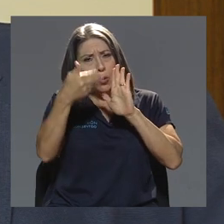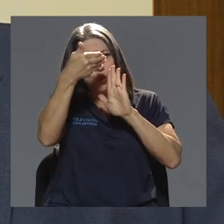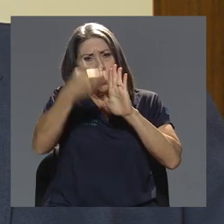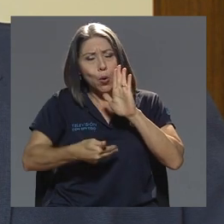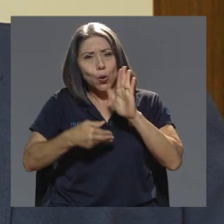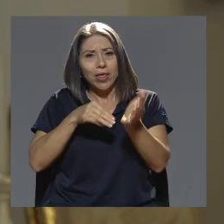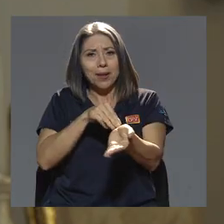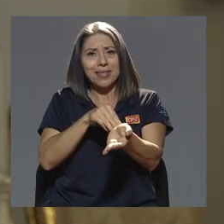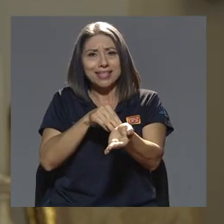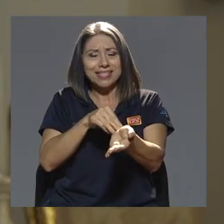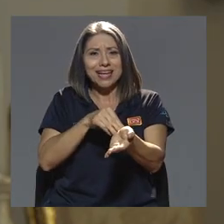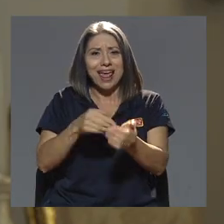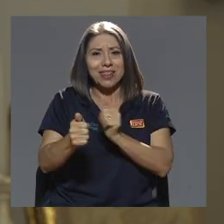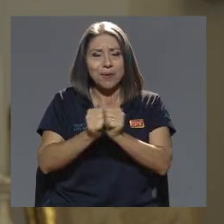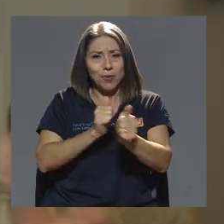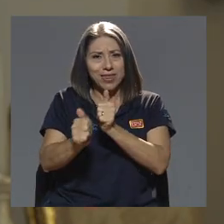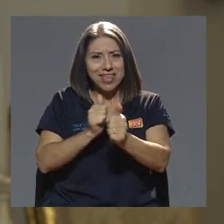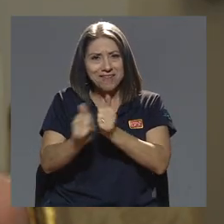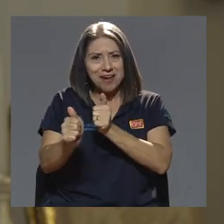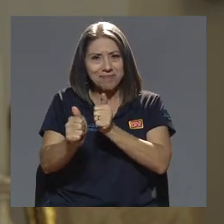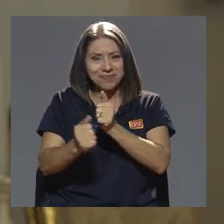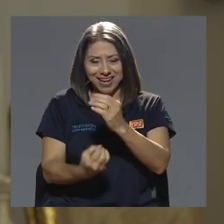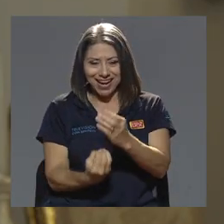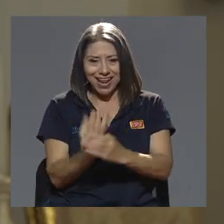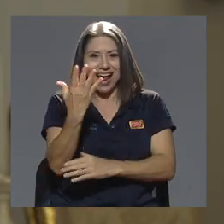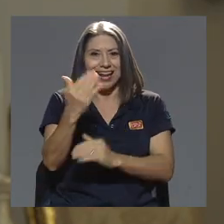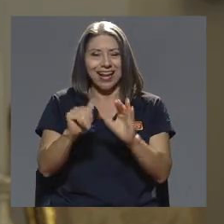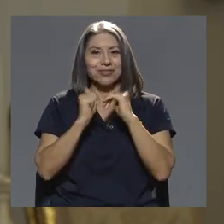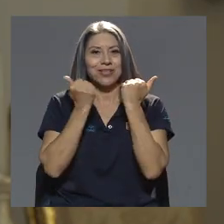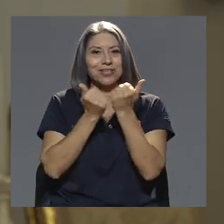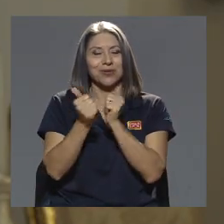Asociación de Medicina Deportiva Mexicana y contribuir